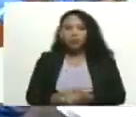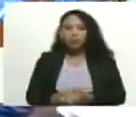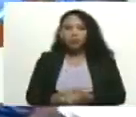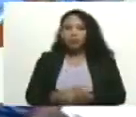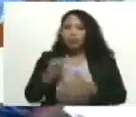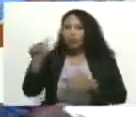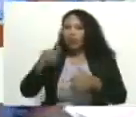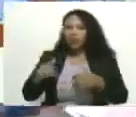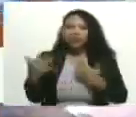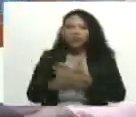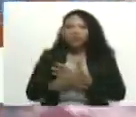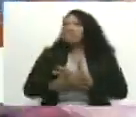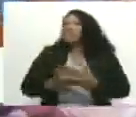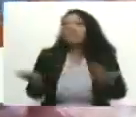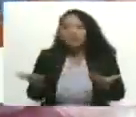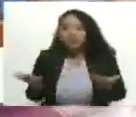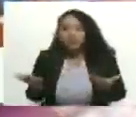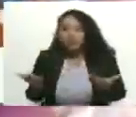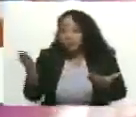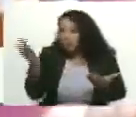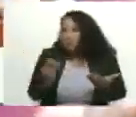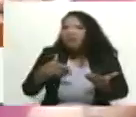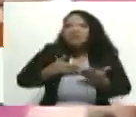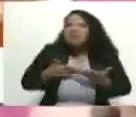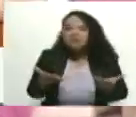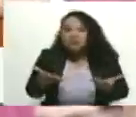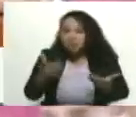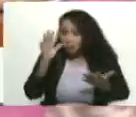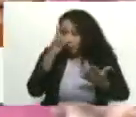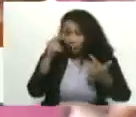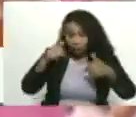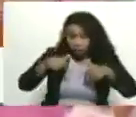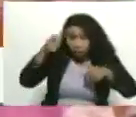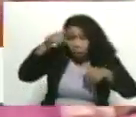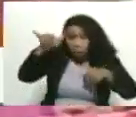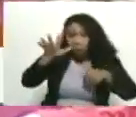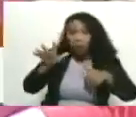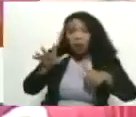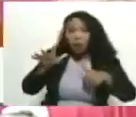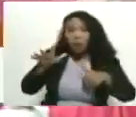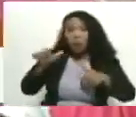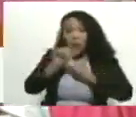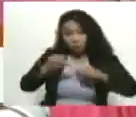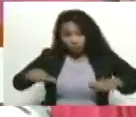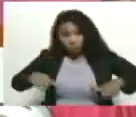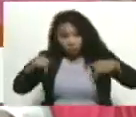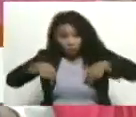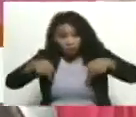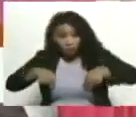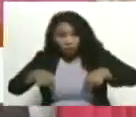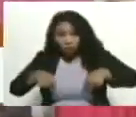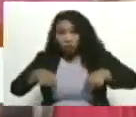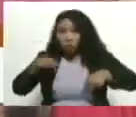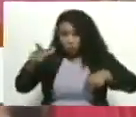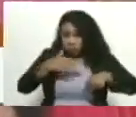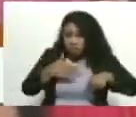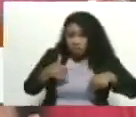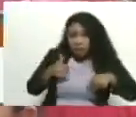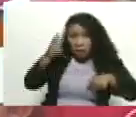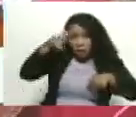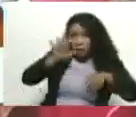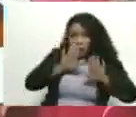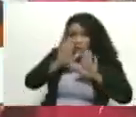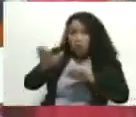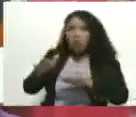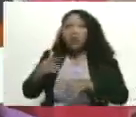¿Qué haces tú aquí? ¿A qué viniste? ¿A burlarte del pueblo? Ahora sí necesitas el pueblo. Como decía el comandante Chávez